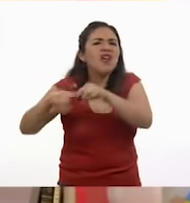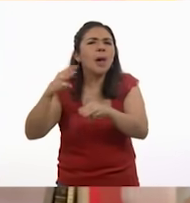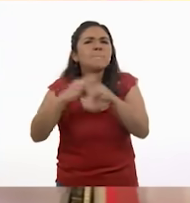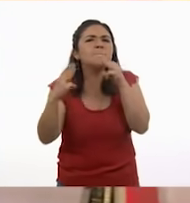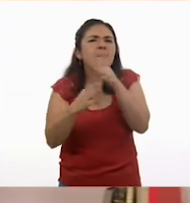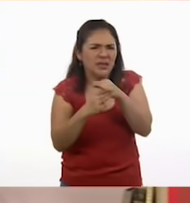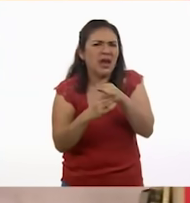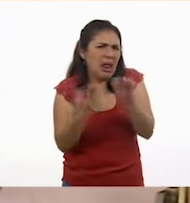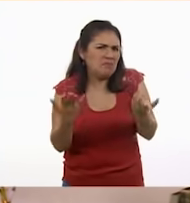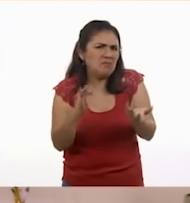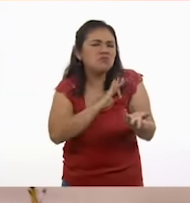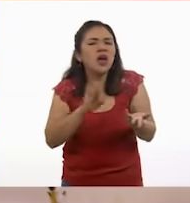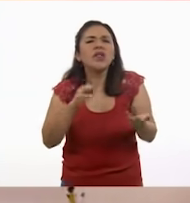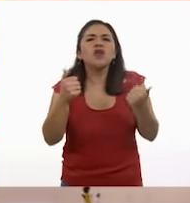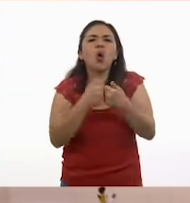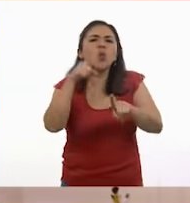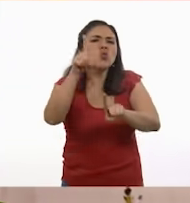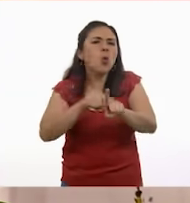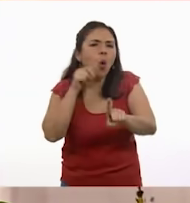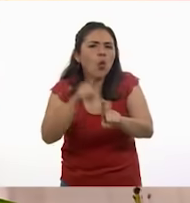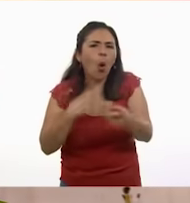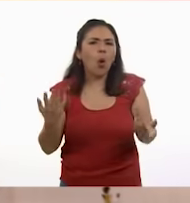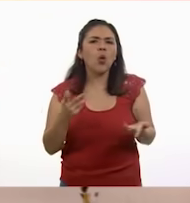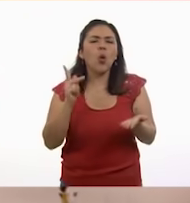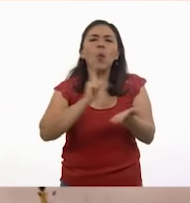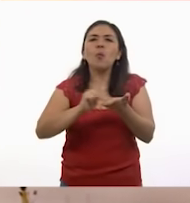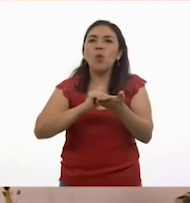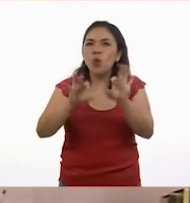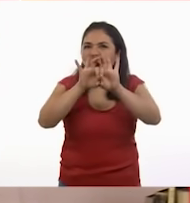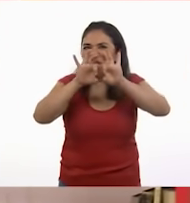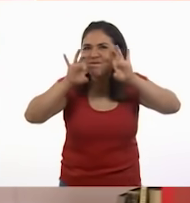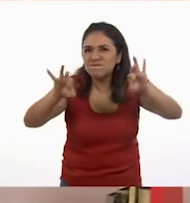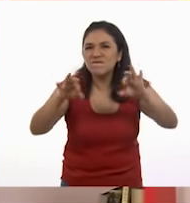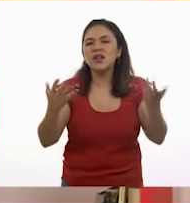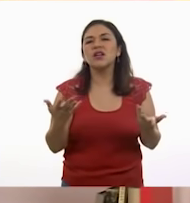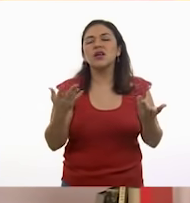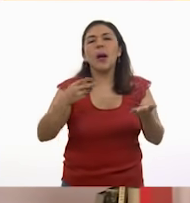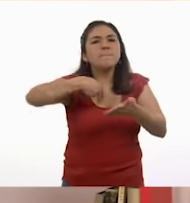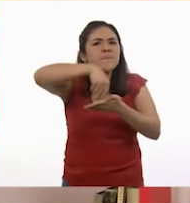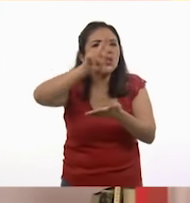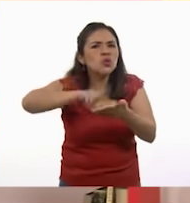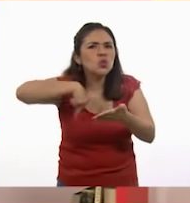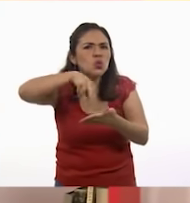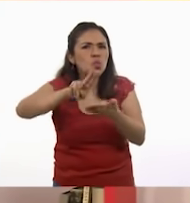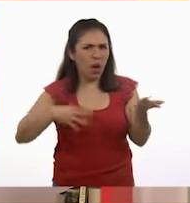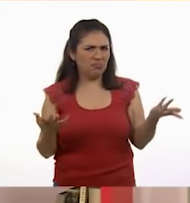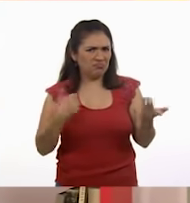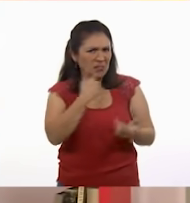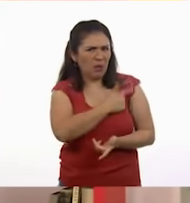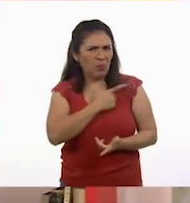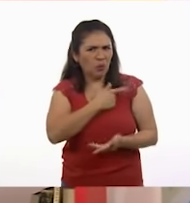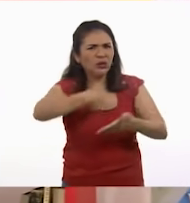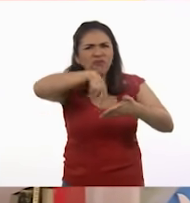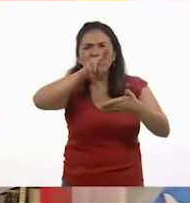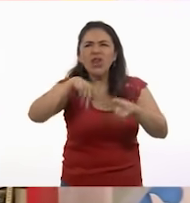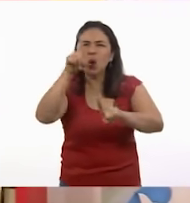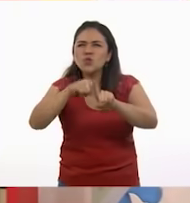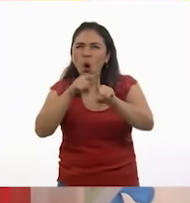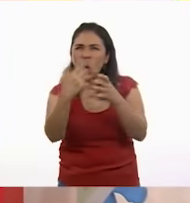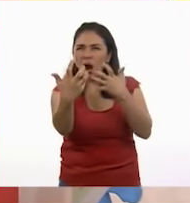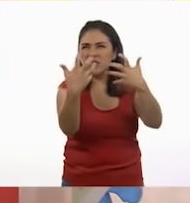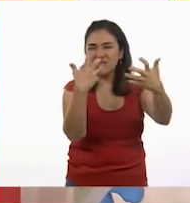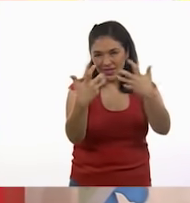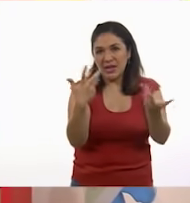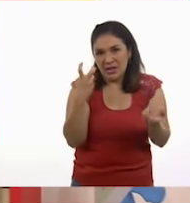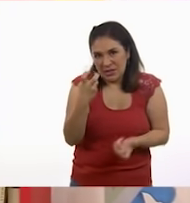hecho pueden utilizar colores plumones pinturas porque lo que nos gustaba mucho la pintura lista y cuando hay música